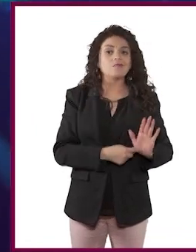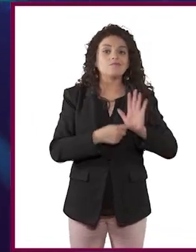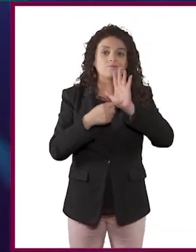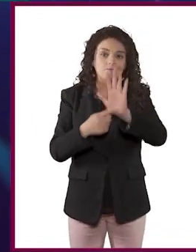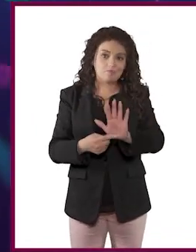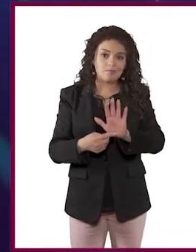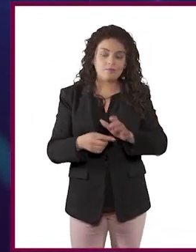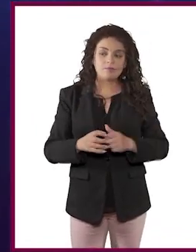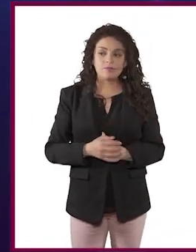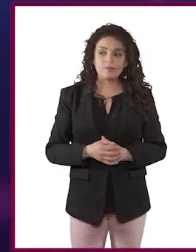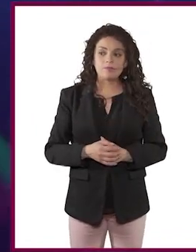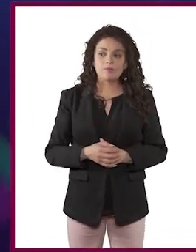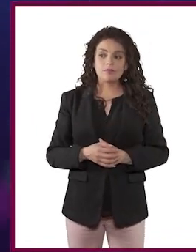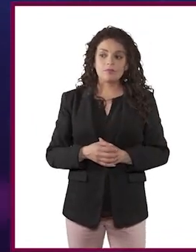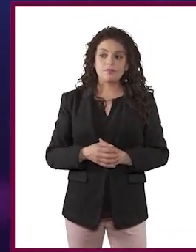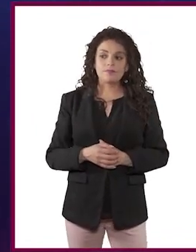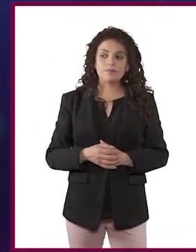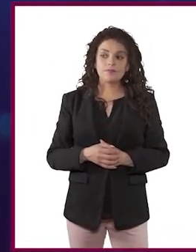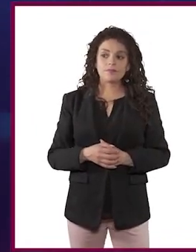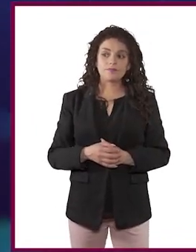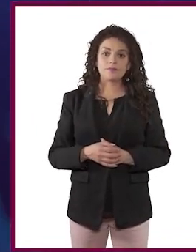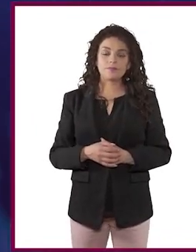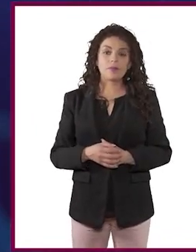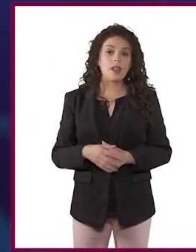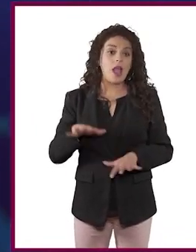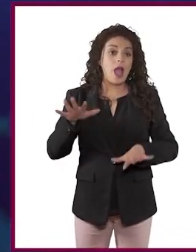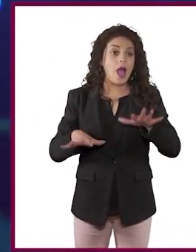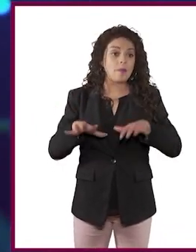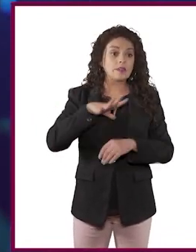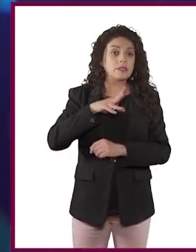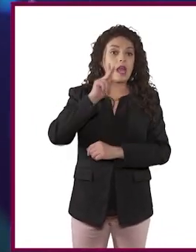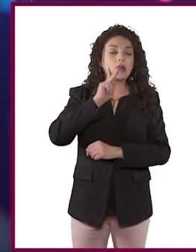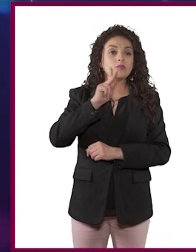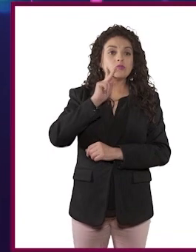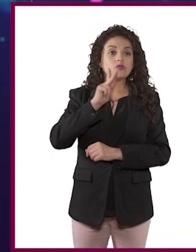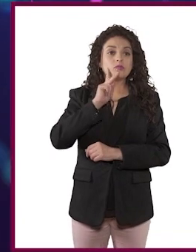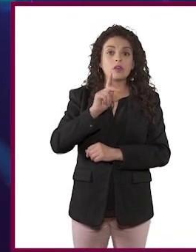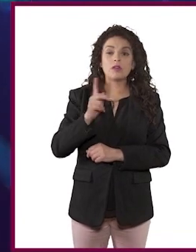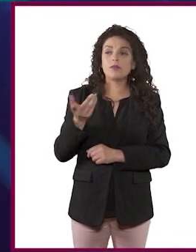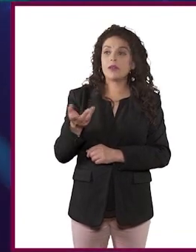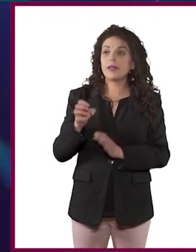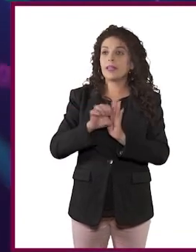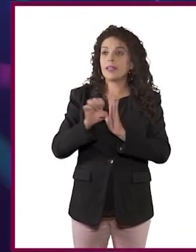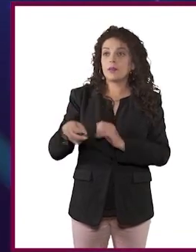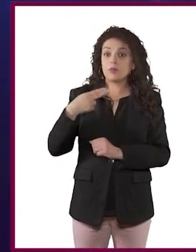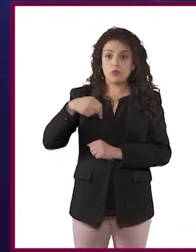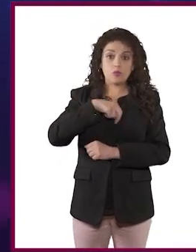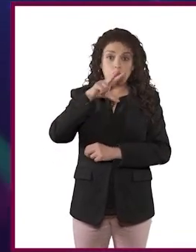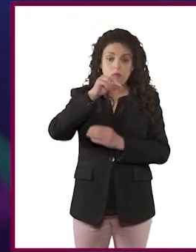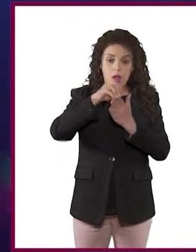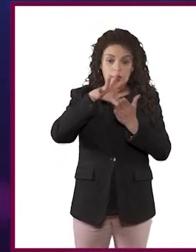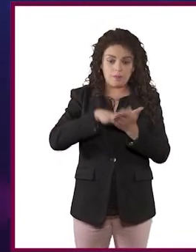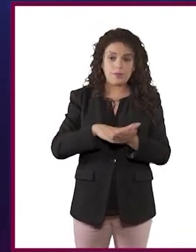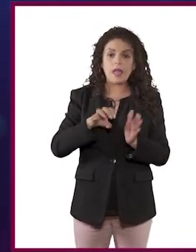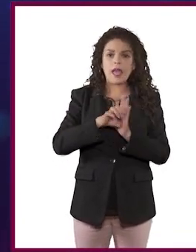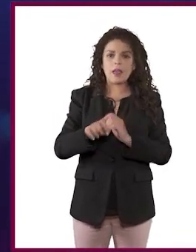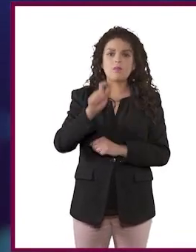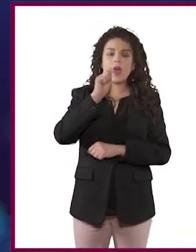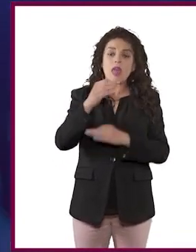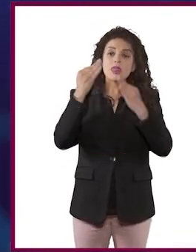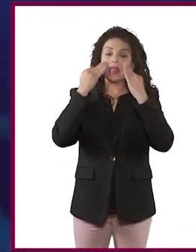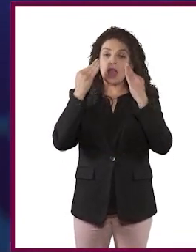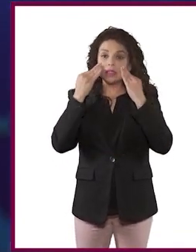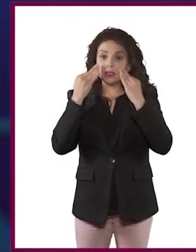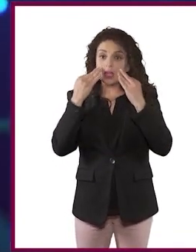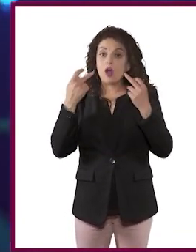Muchas veces hay pruebas que incluso no son de las que nosotros registramos.